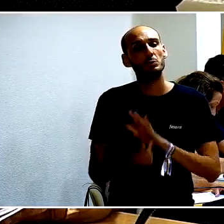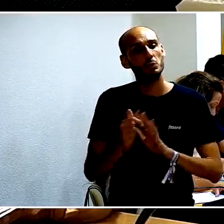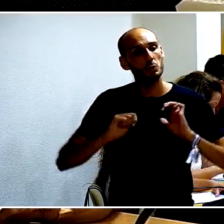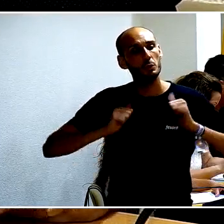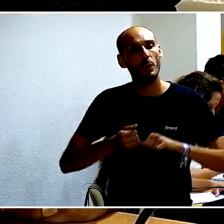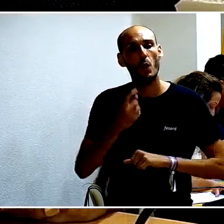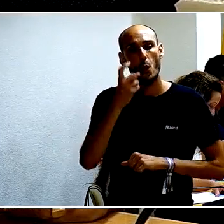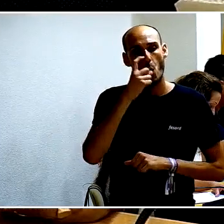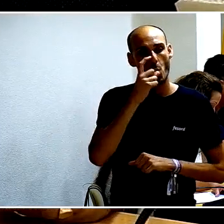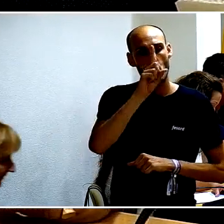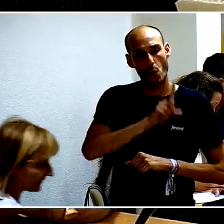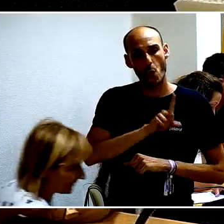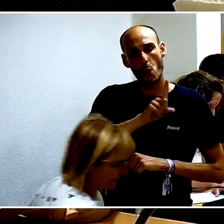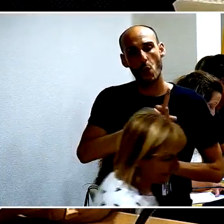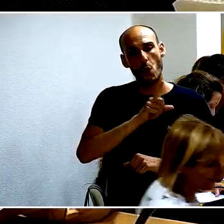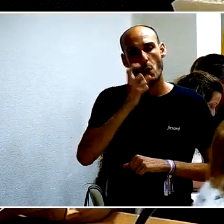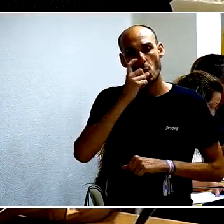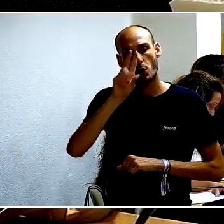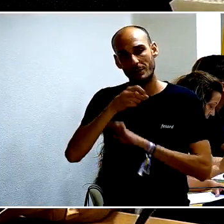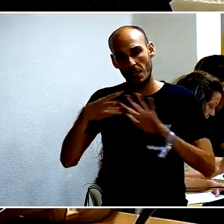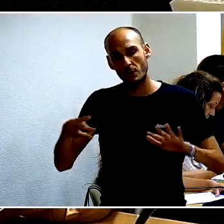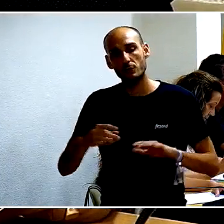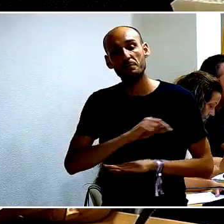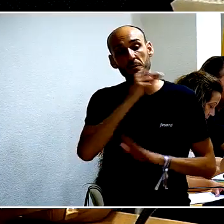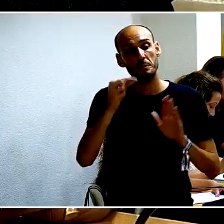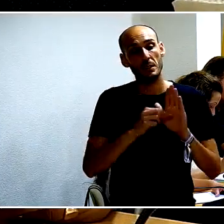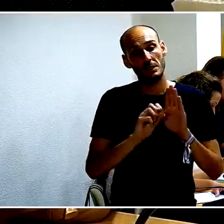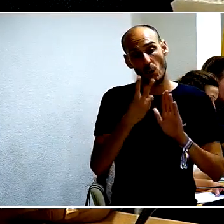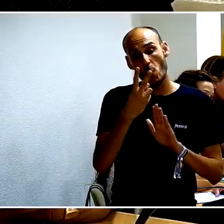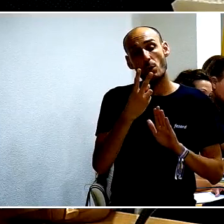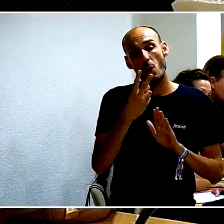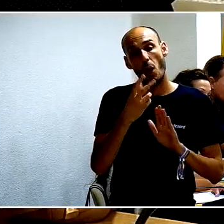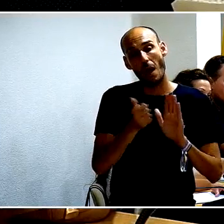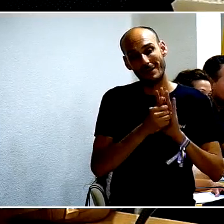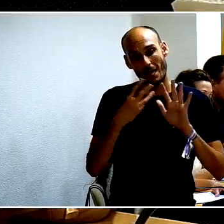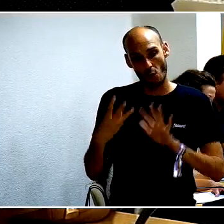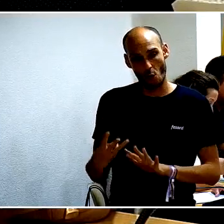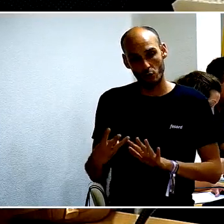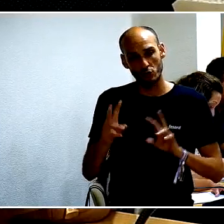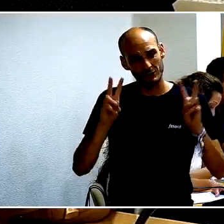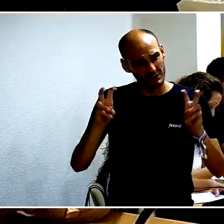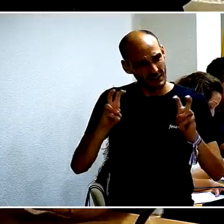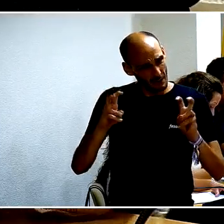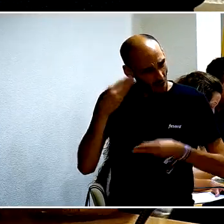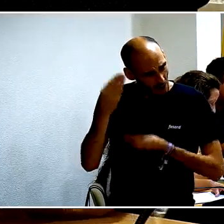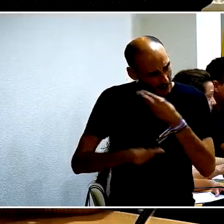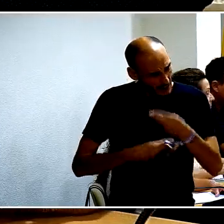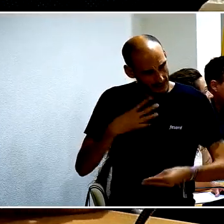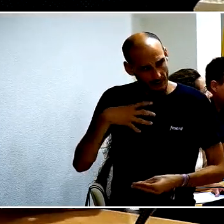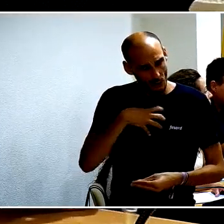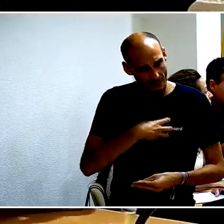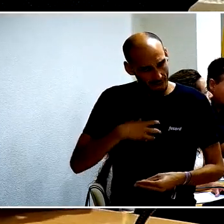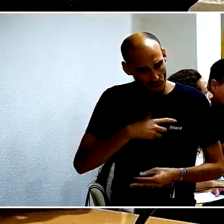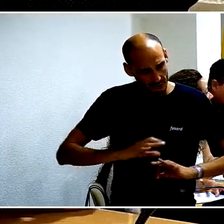de 2018. Y segundo, se añade un apartado 8 que es para el ejercicio de funciones de oficial de obras y servicios, que